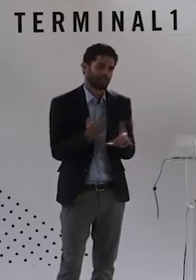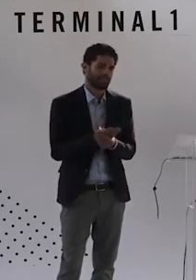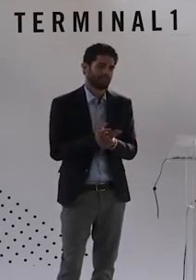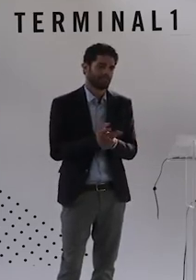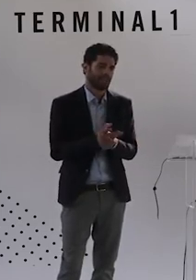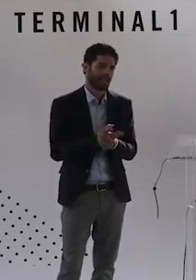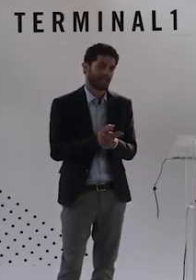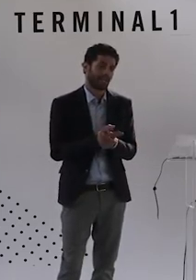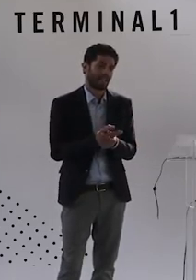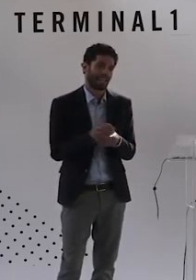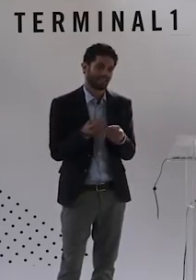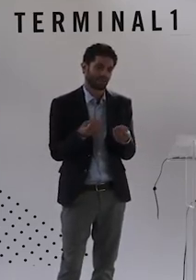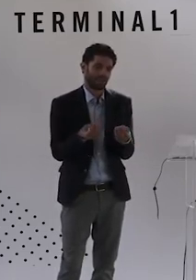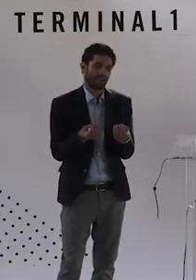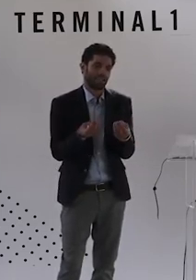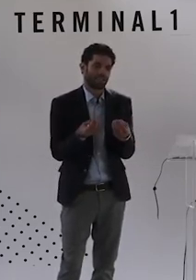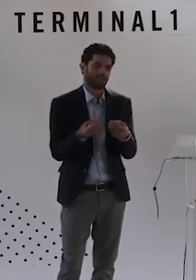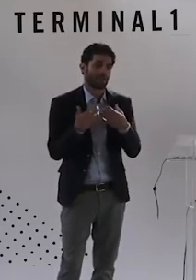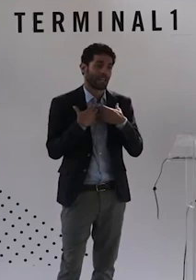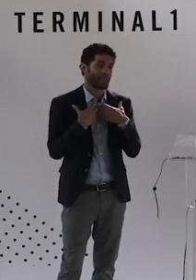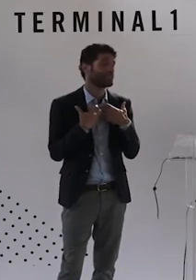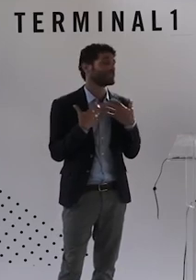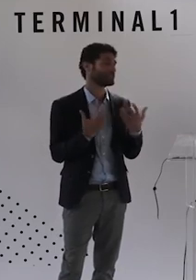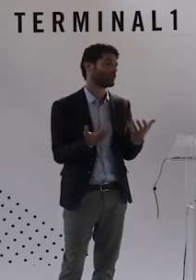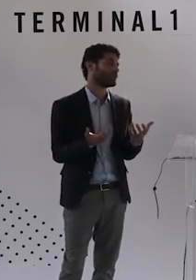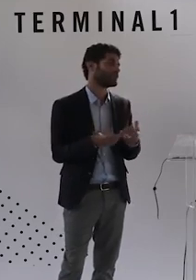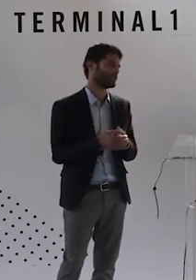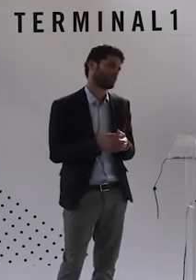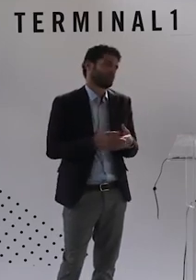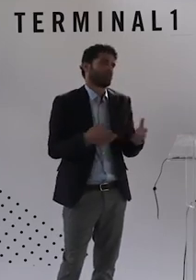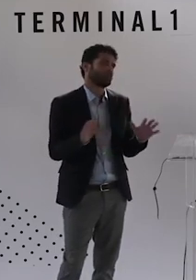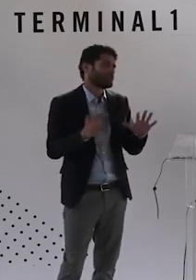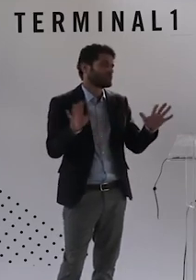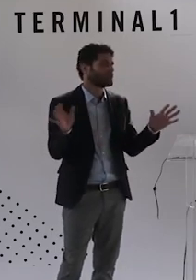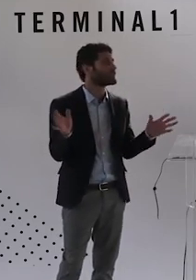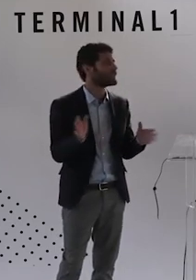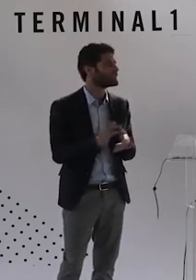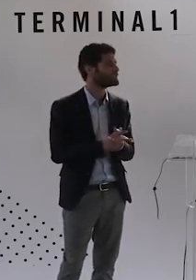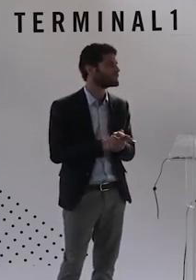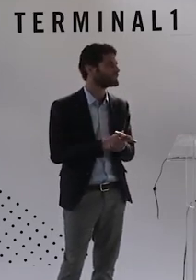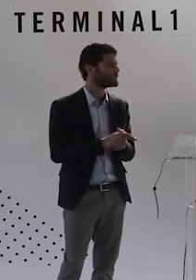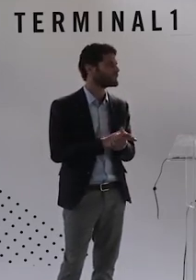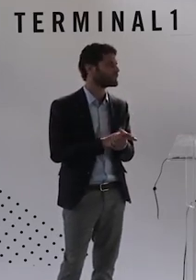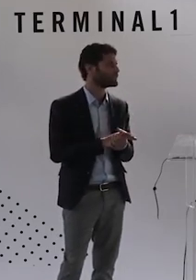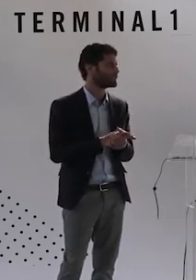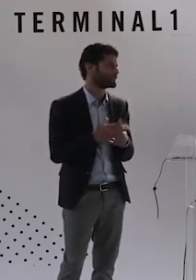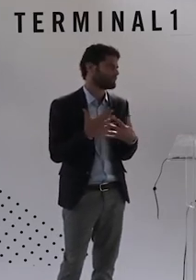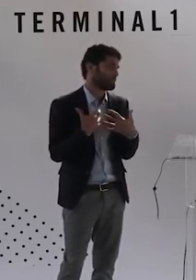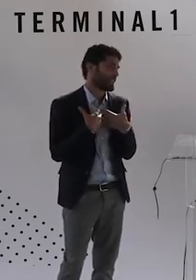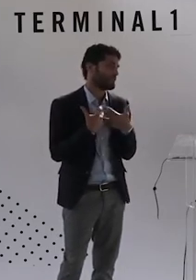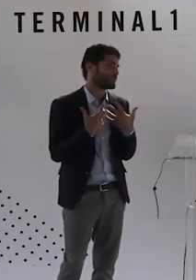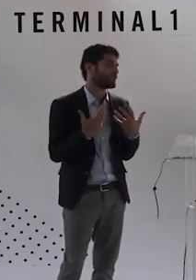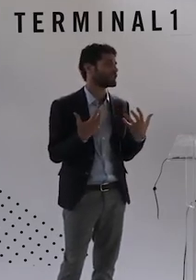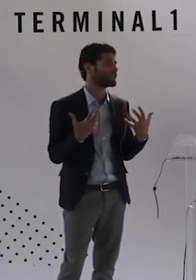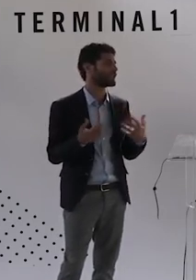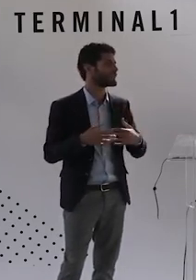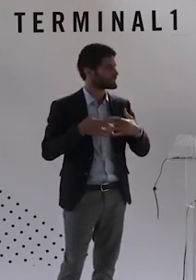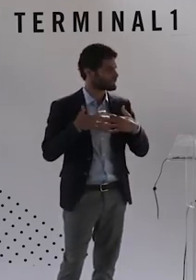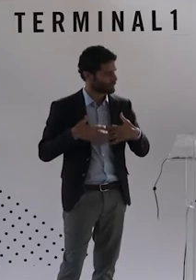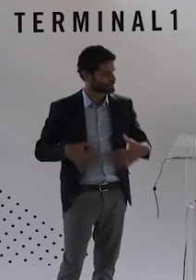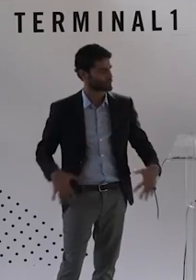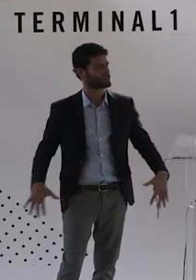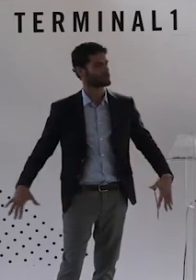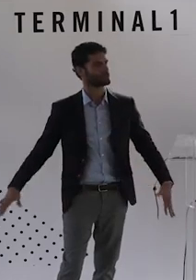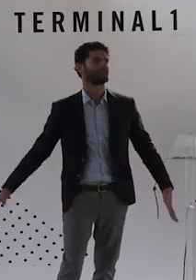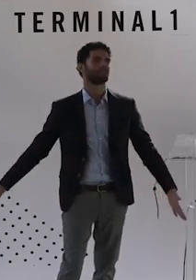instante ahí dije, esto es lo que yo realmente soy. Fue de los mejores momentos de mi vida, realmente lo que yo era,